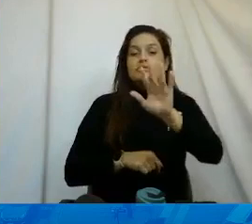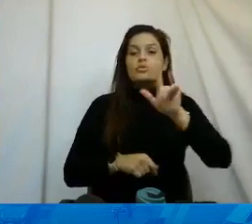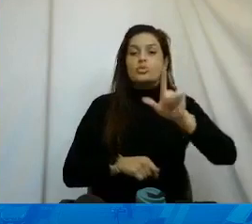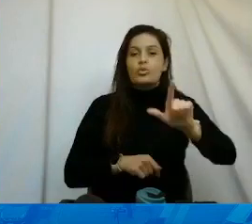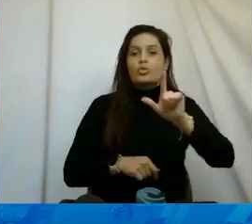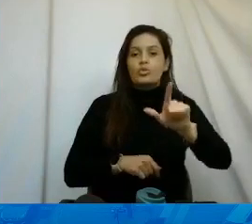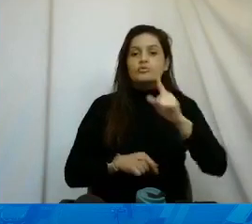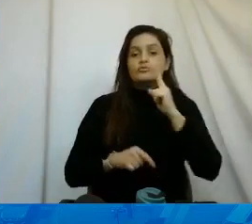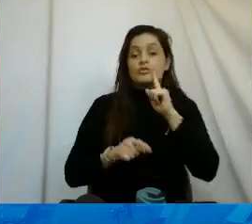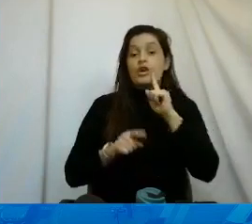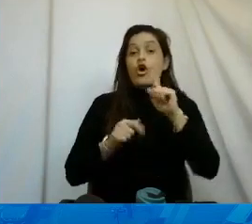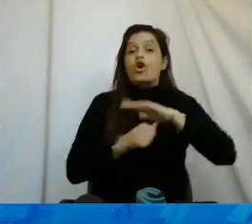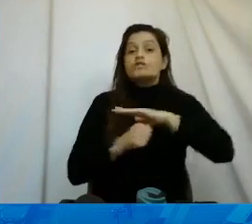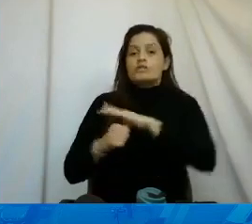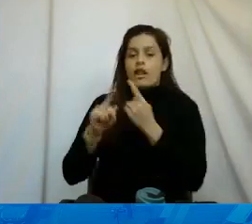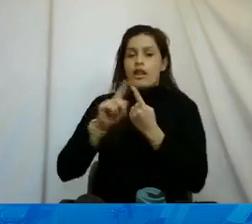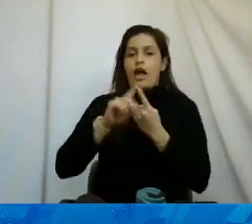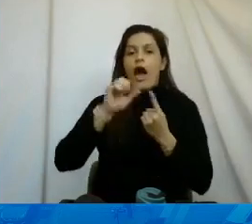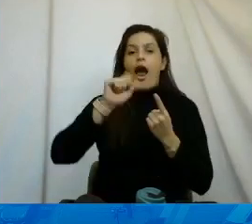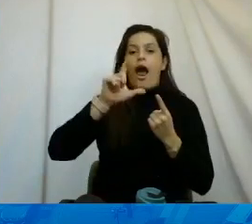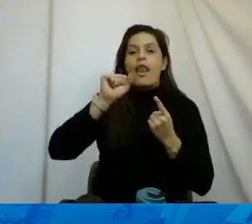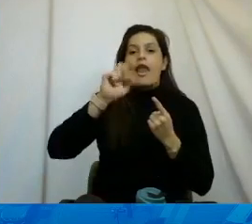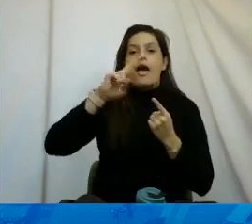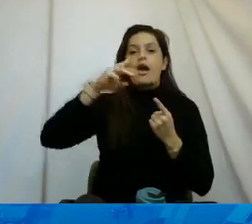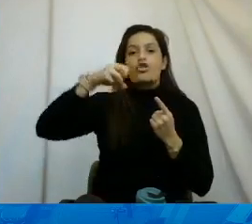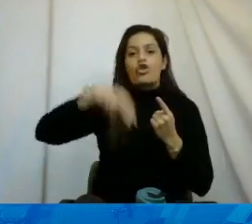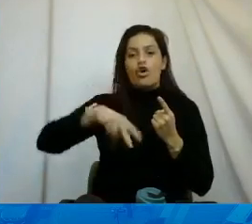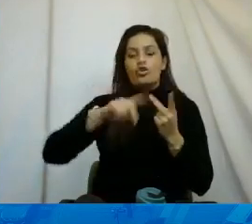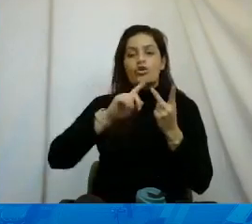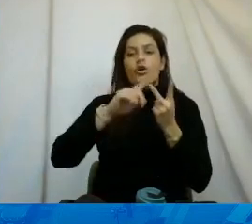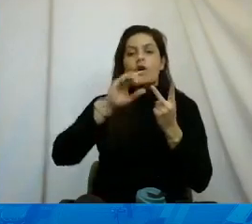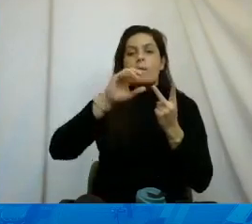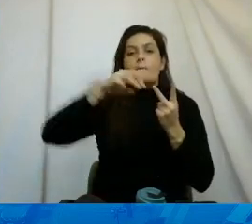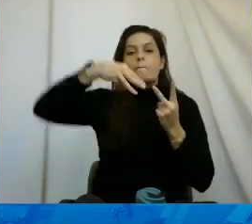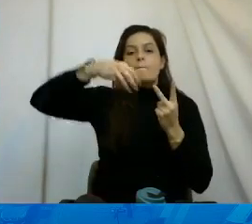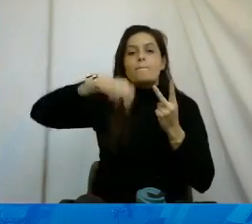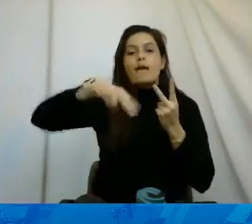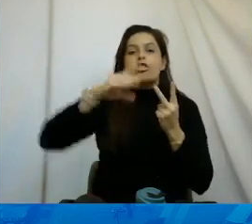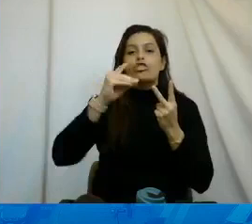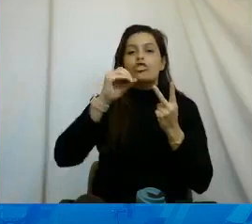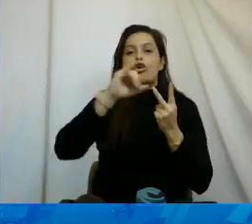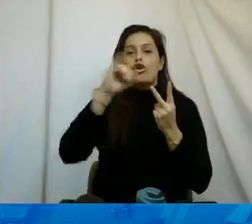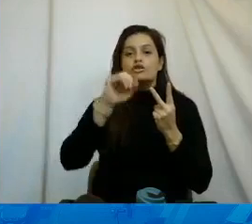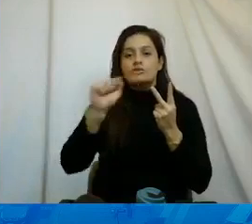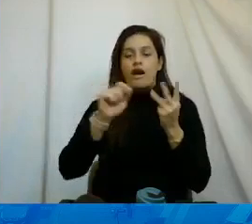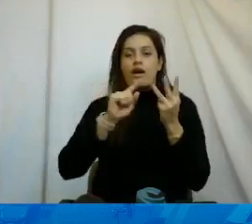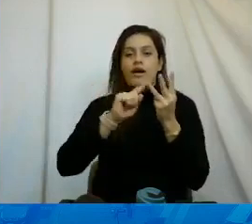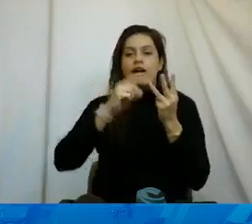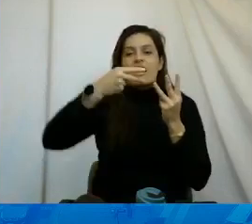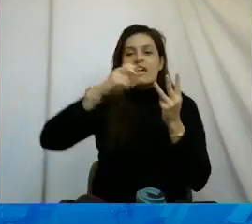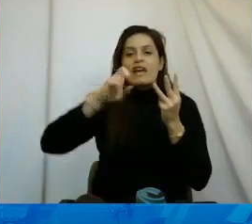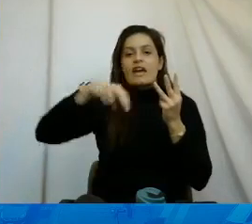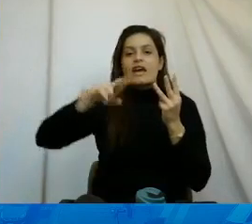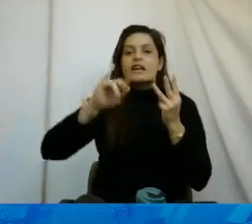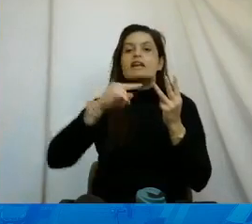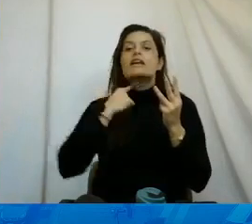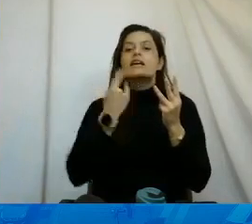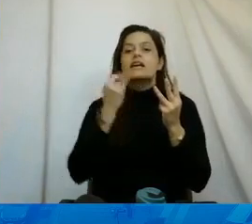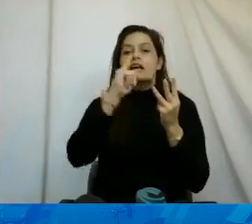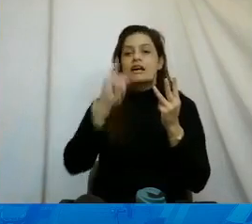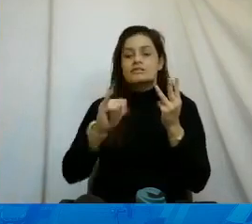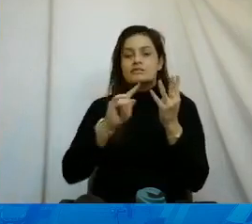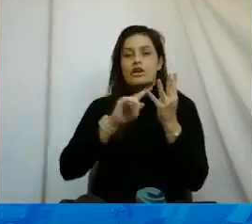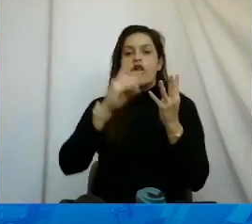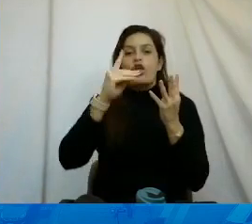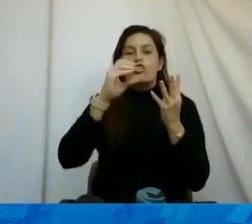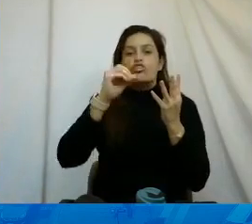la presencia del concejal Bastián Alarcón, Jaime Mendoza, Alexander Enríquez, Daniel Domínguez, Armando